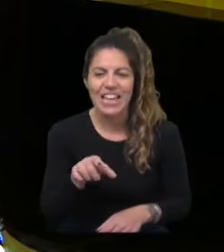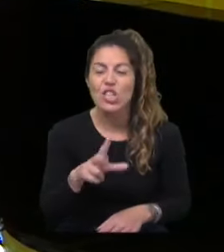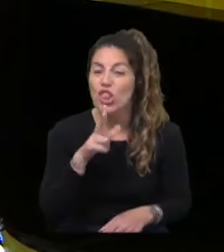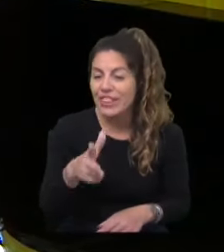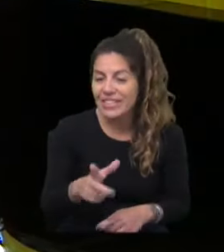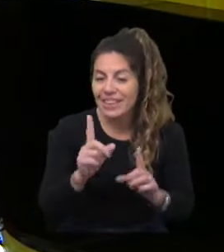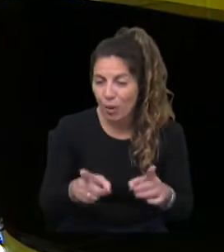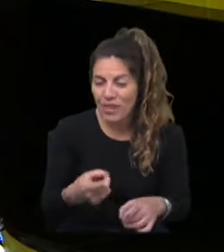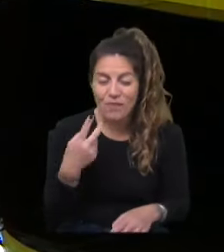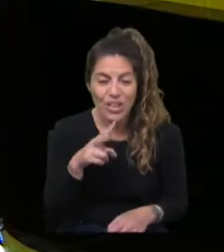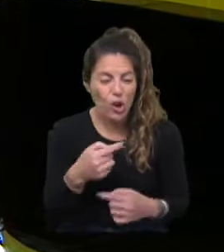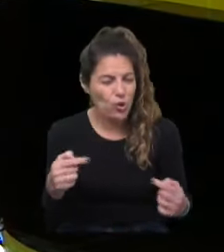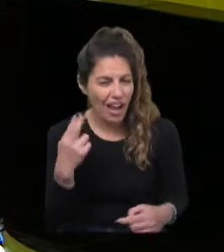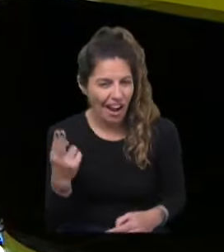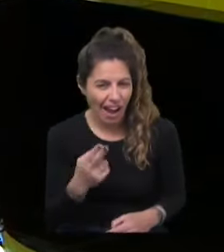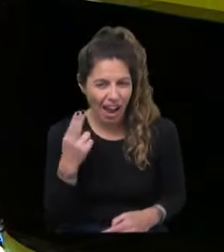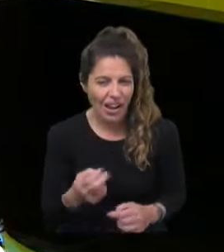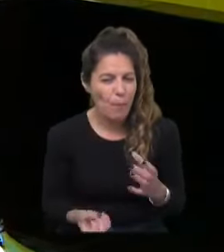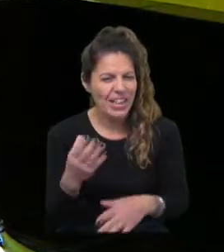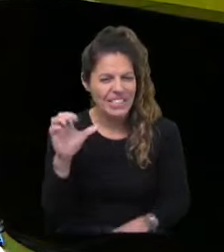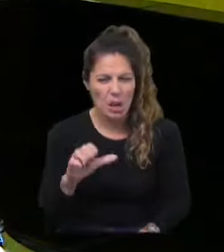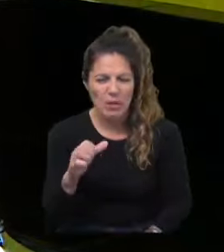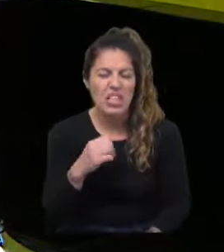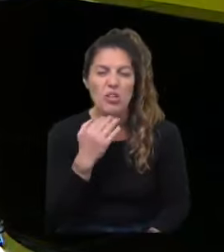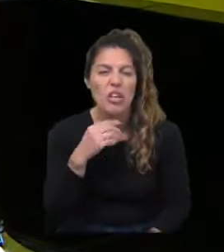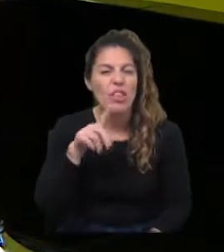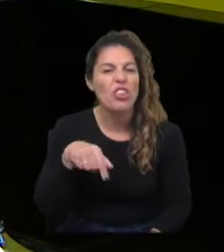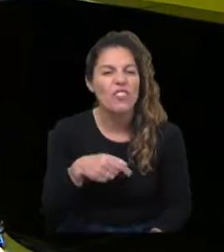bueno, también estamos viendo cosas raras, aparecen empresas que nadie sabe dónde viene el